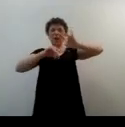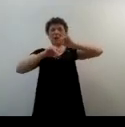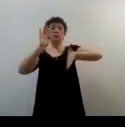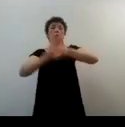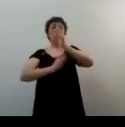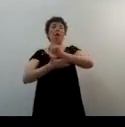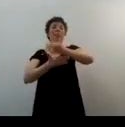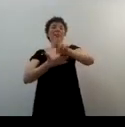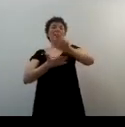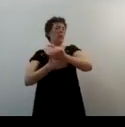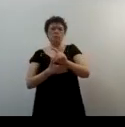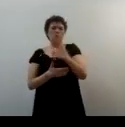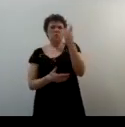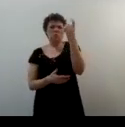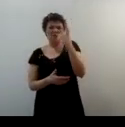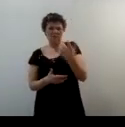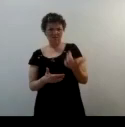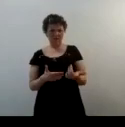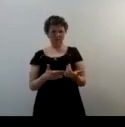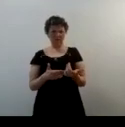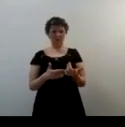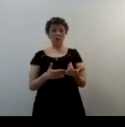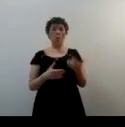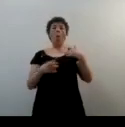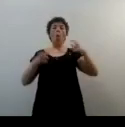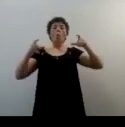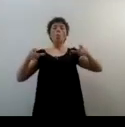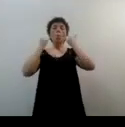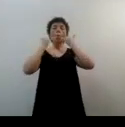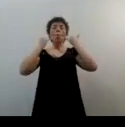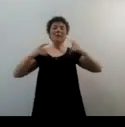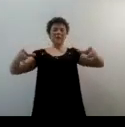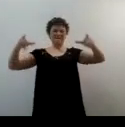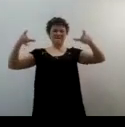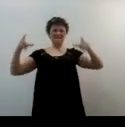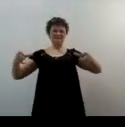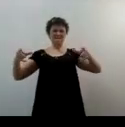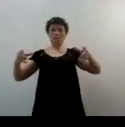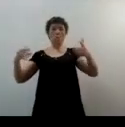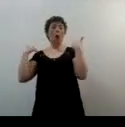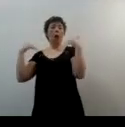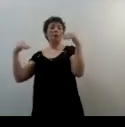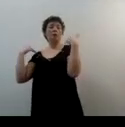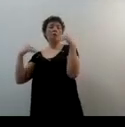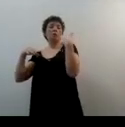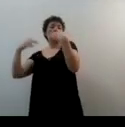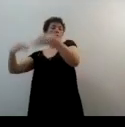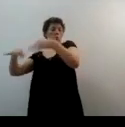no te hace falta. O que se toma un plato de pasta muy grande cuando el ejercicio que va a hacer no es para tanto. O